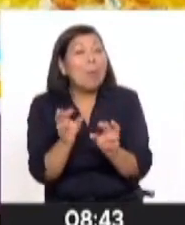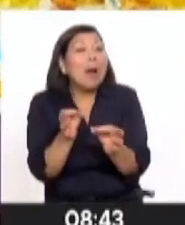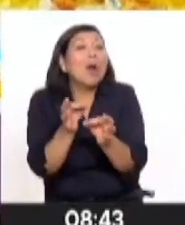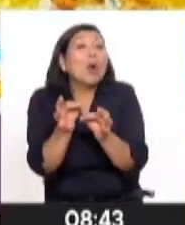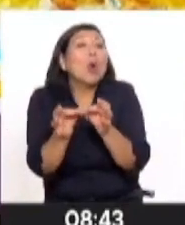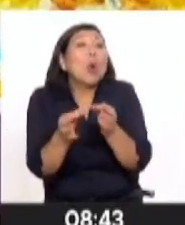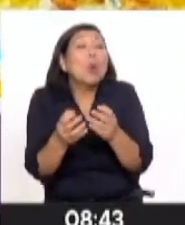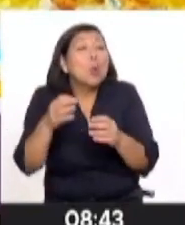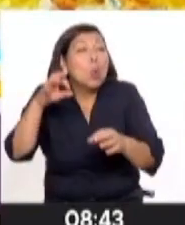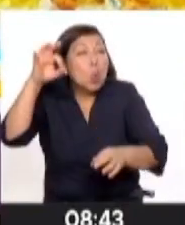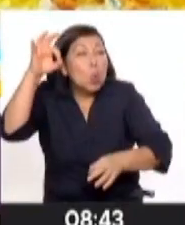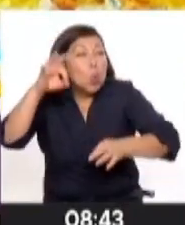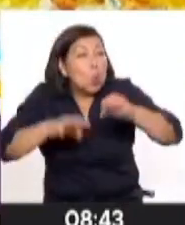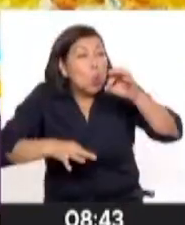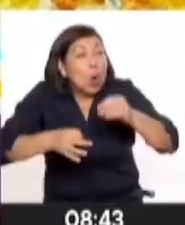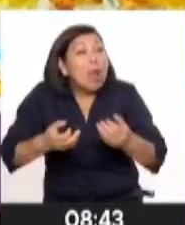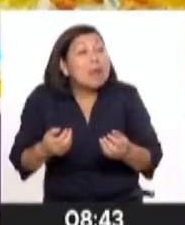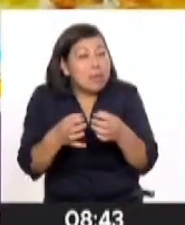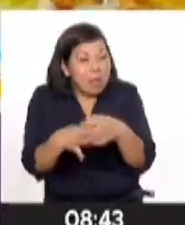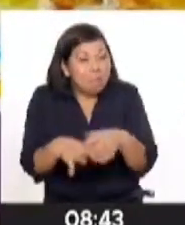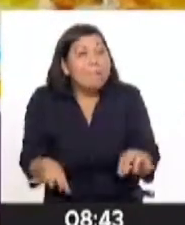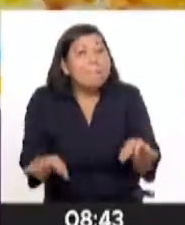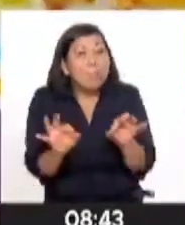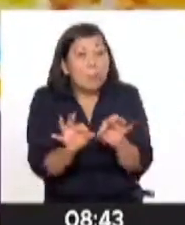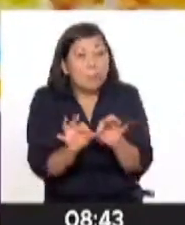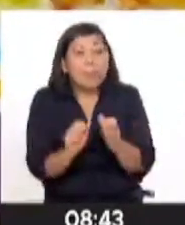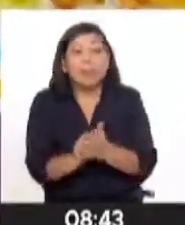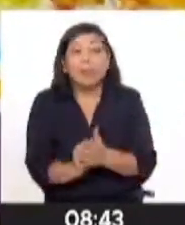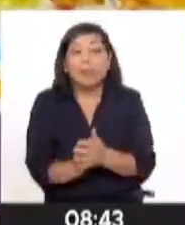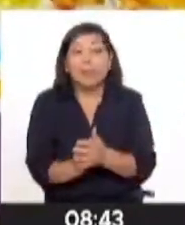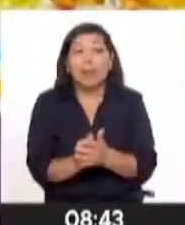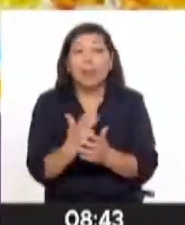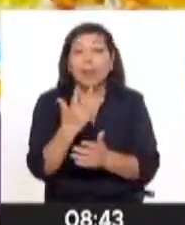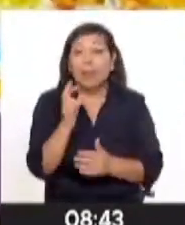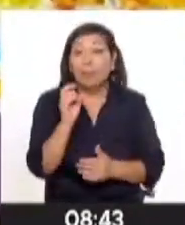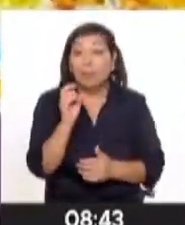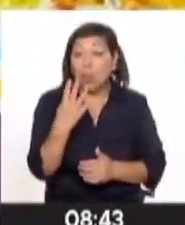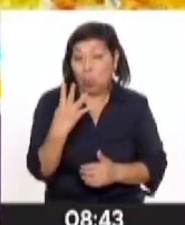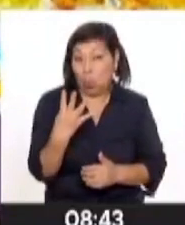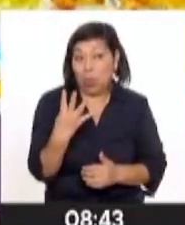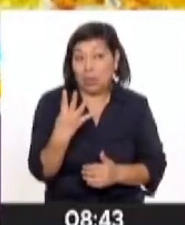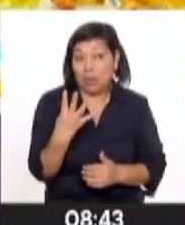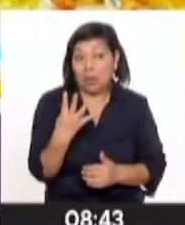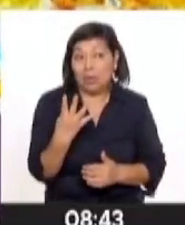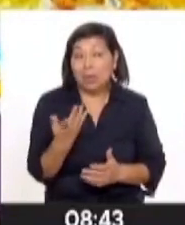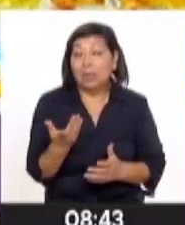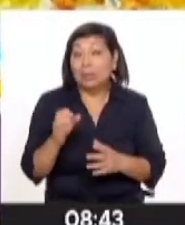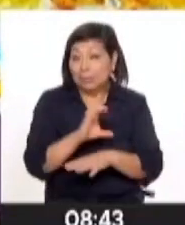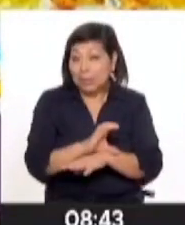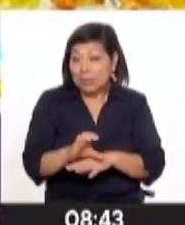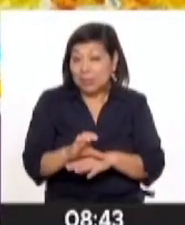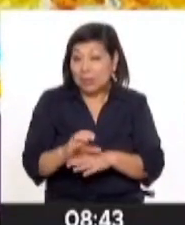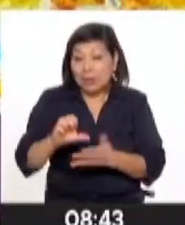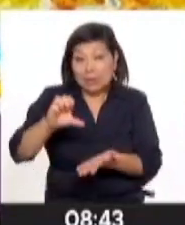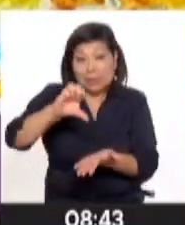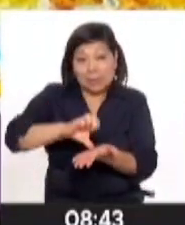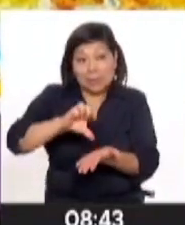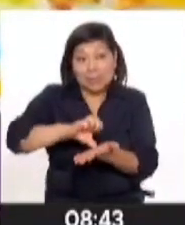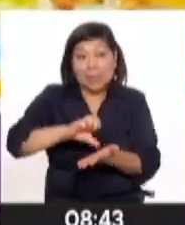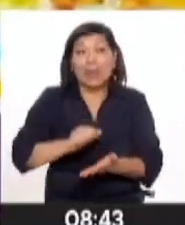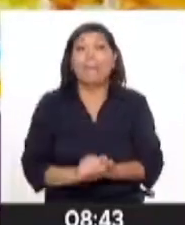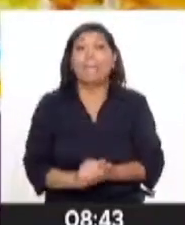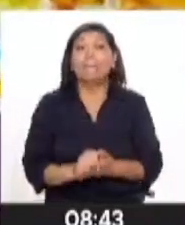pues lluvias importantes en la zona norte y también se monitorea el 3.4 que sería el Pacífico Central, no Pacífico Ecuatorial